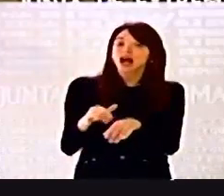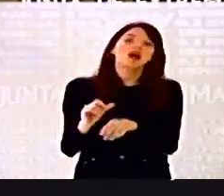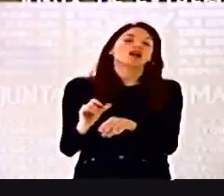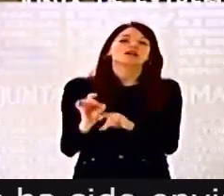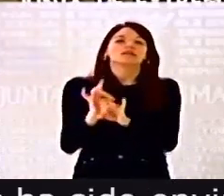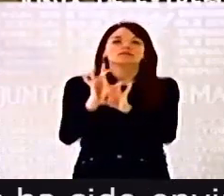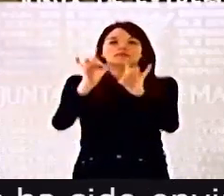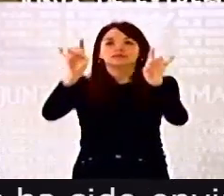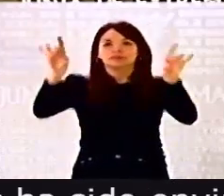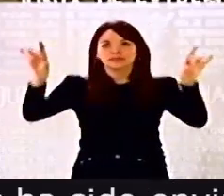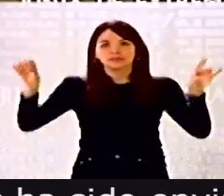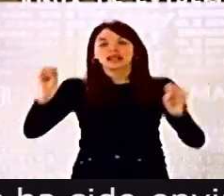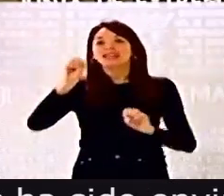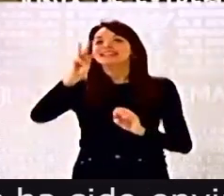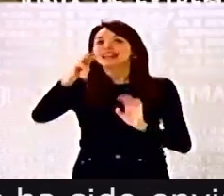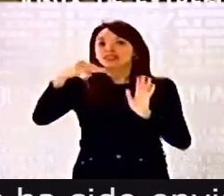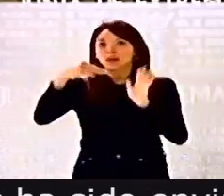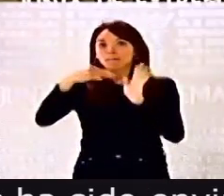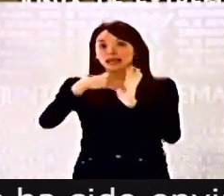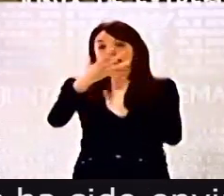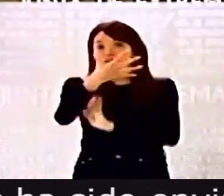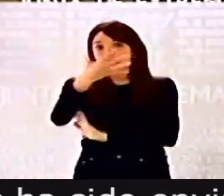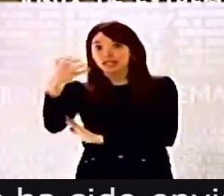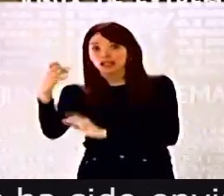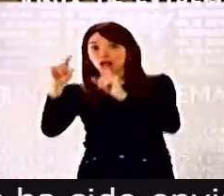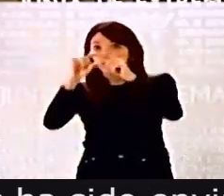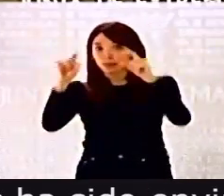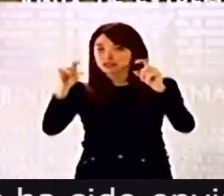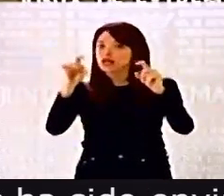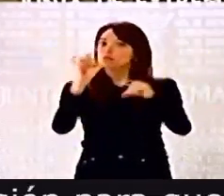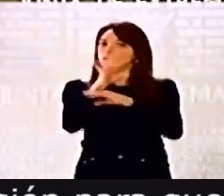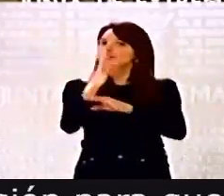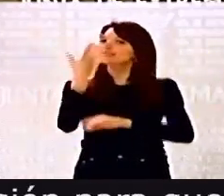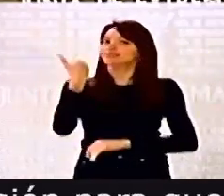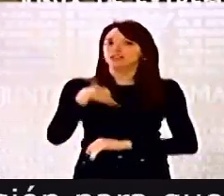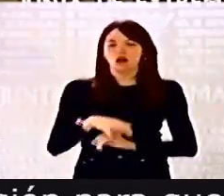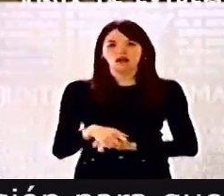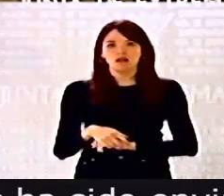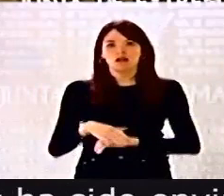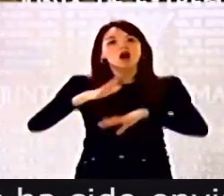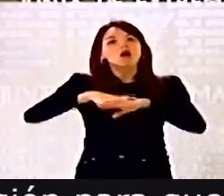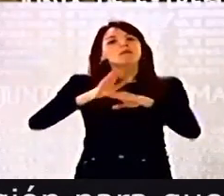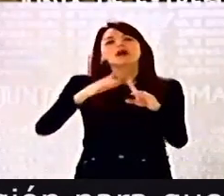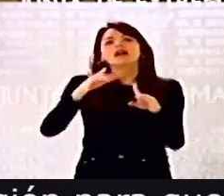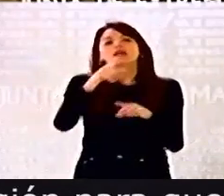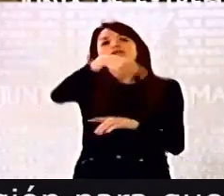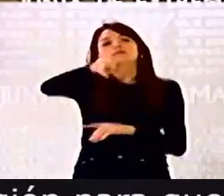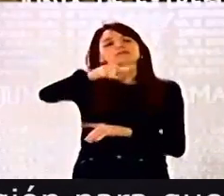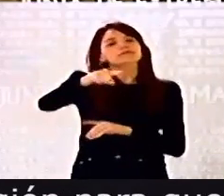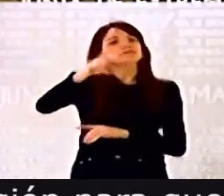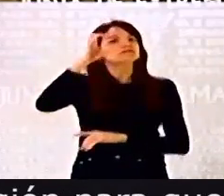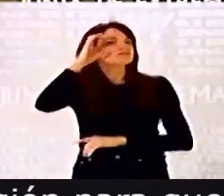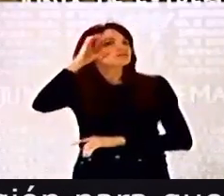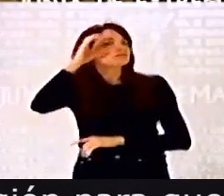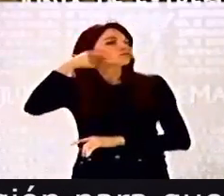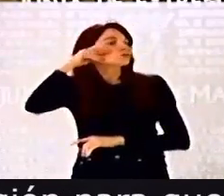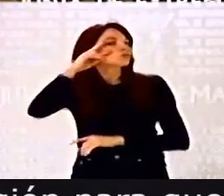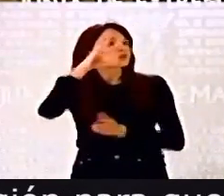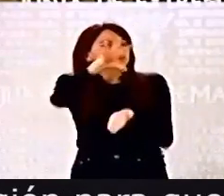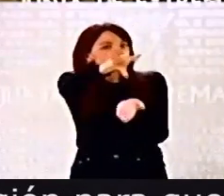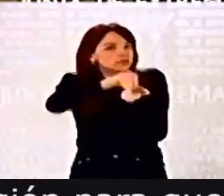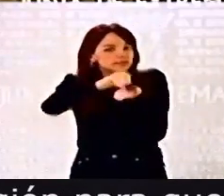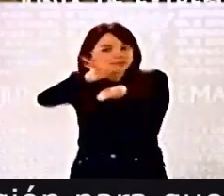13.500 establecimientos turísticos de la región para que realicen desde ya aportaciones desde su conocimiento y experiencia hasta el día 11 de